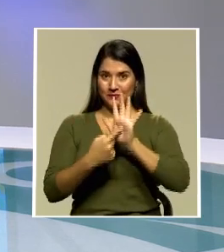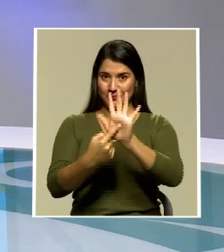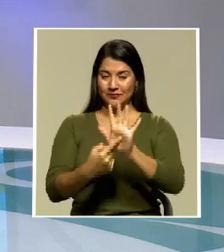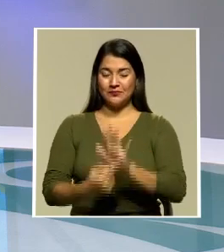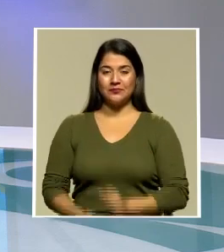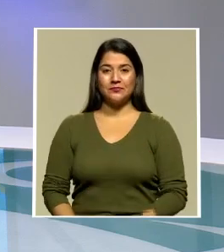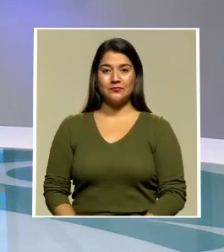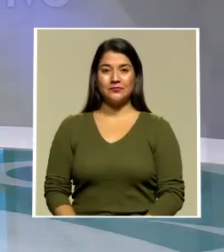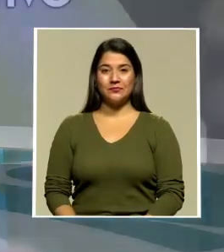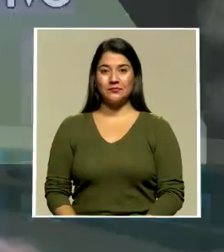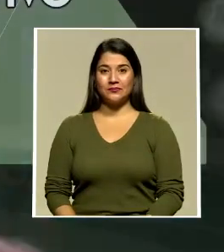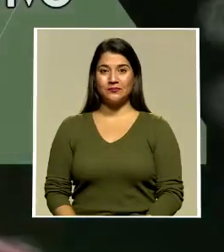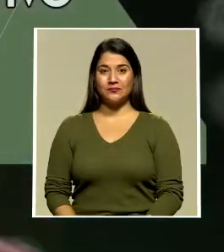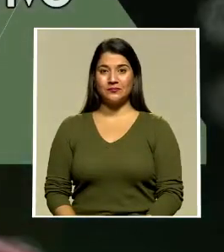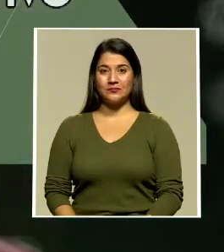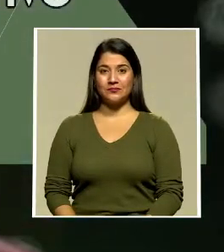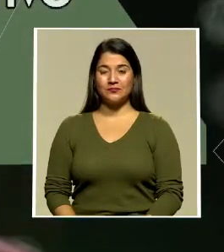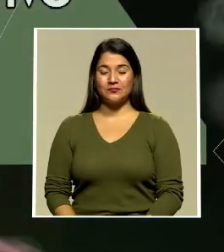siguientes pantallas.